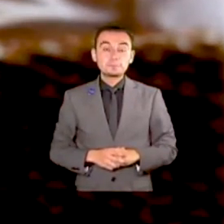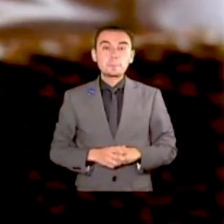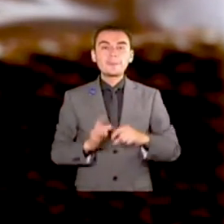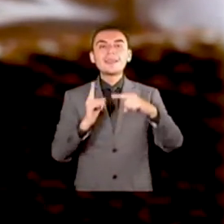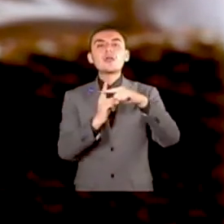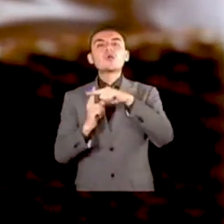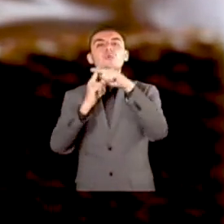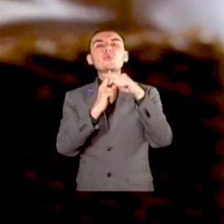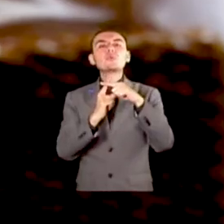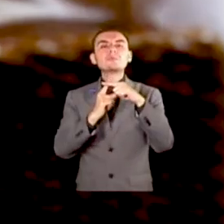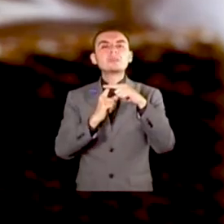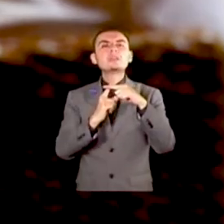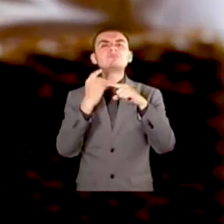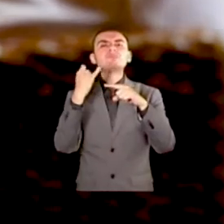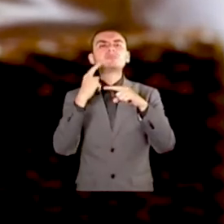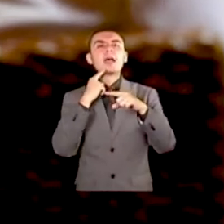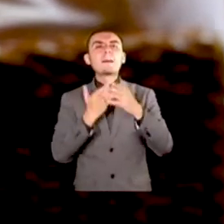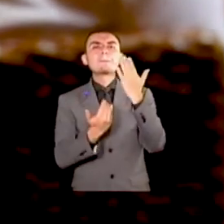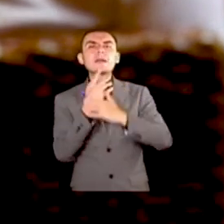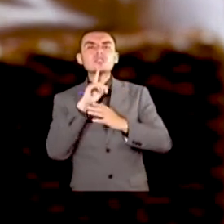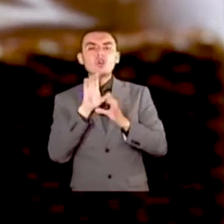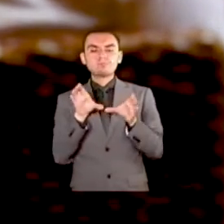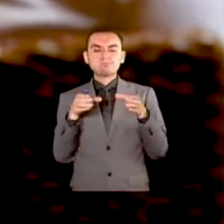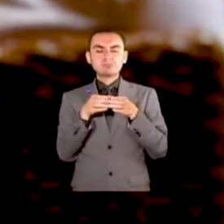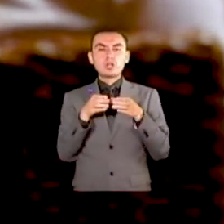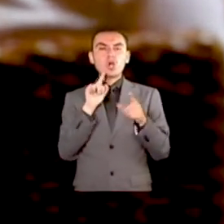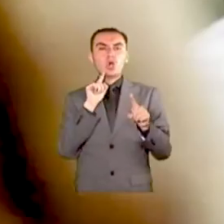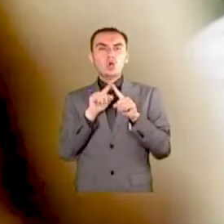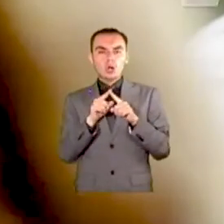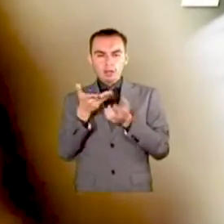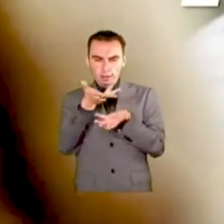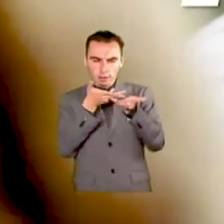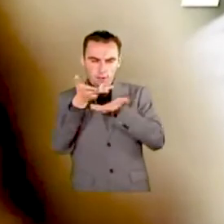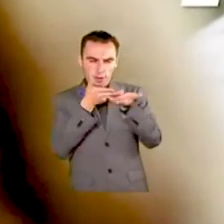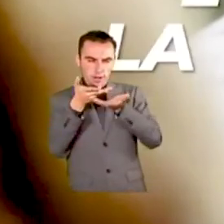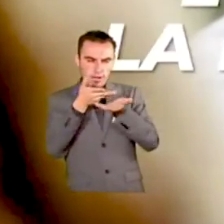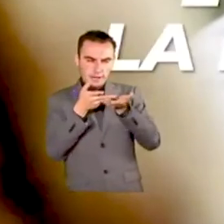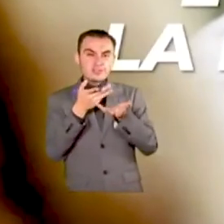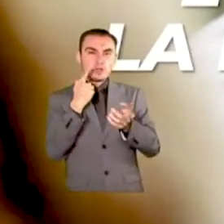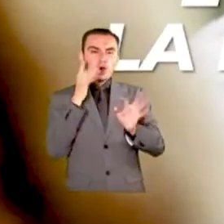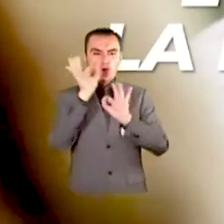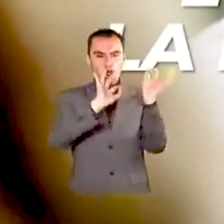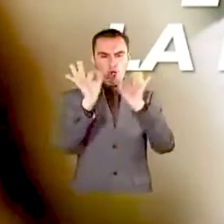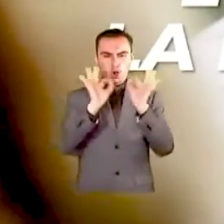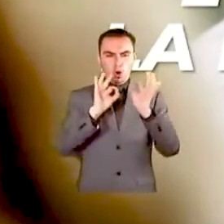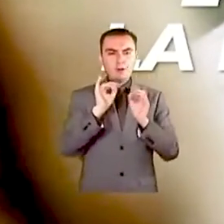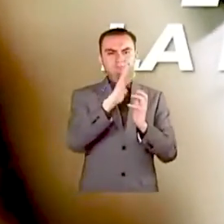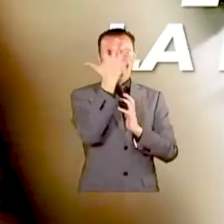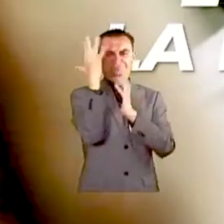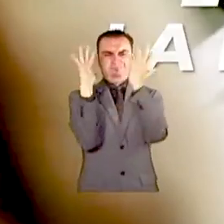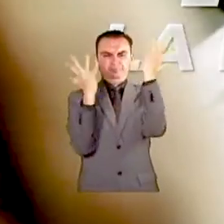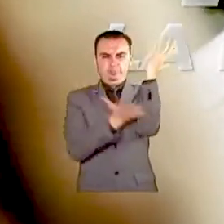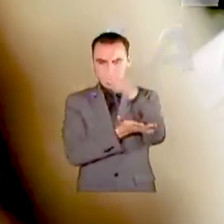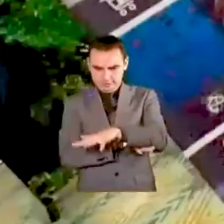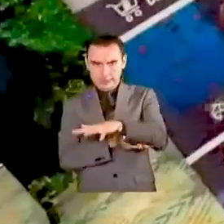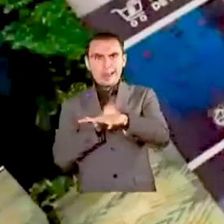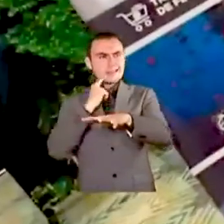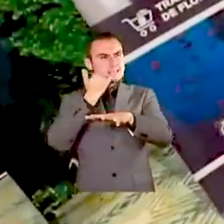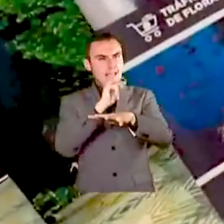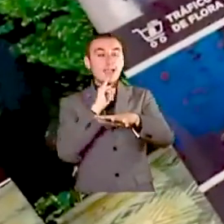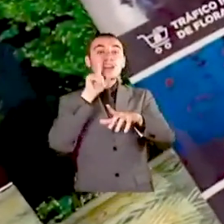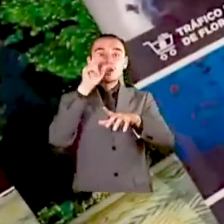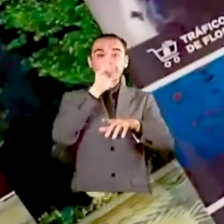La Procuraduría General de la Nación instaló la Mesa de Diálogo Comunitario para la Lucha contra la Deforestación, que compromete a